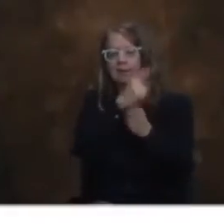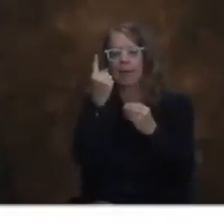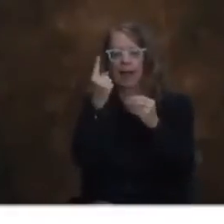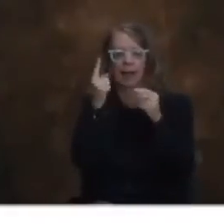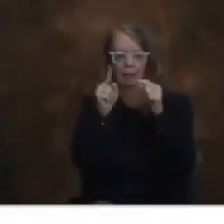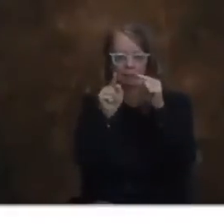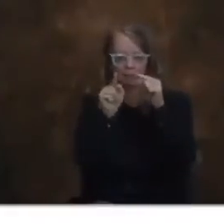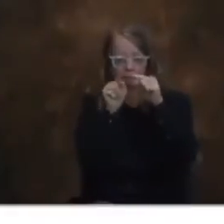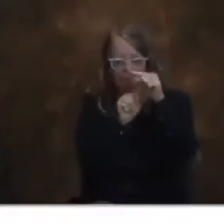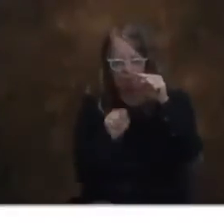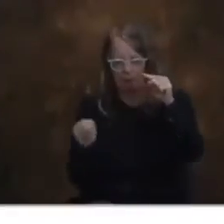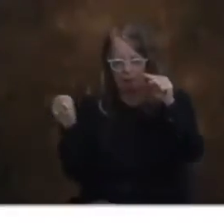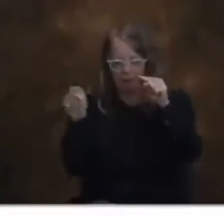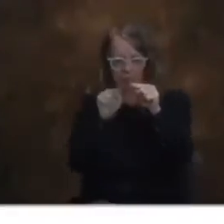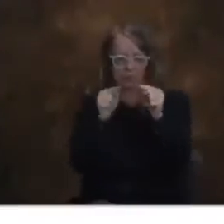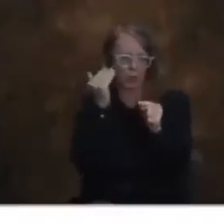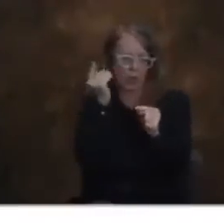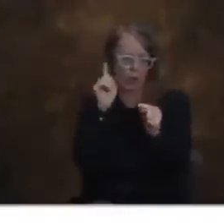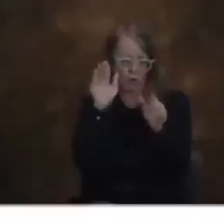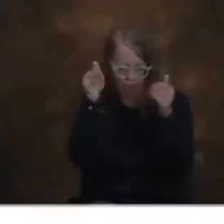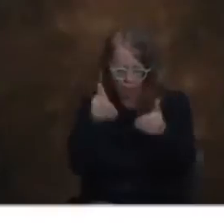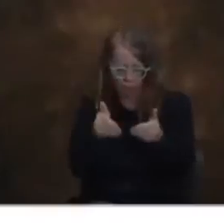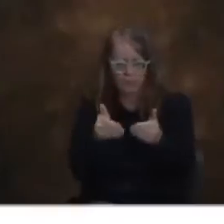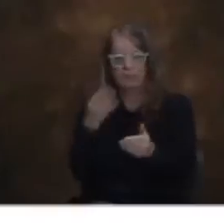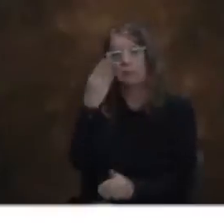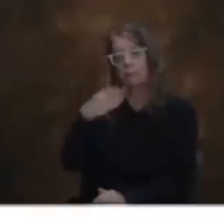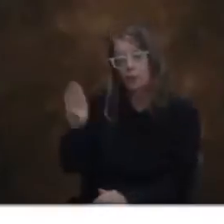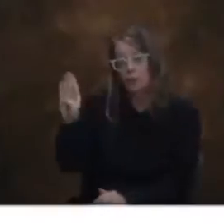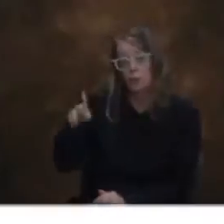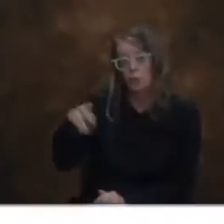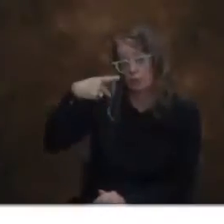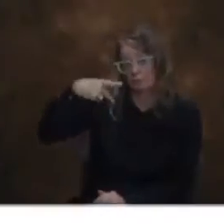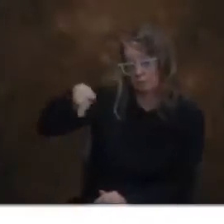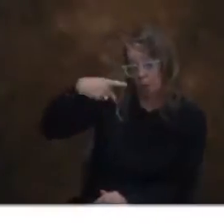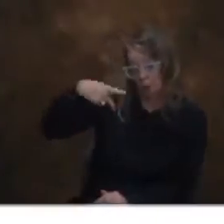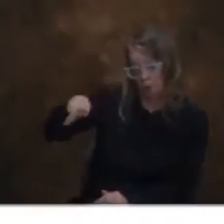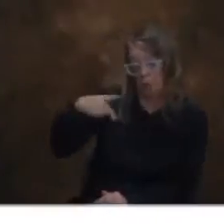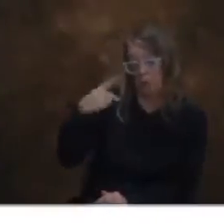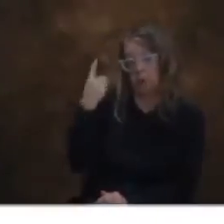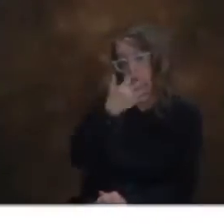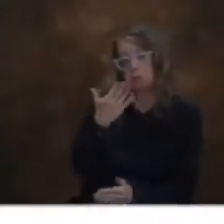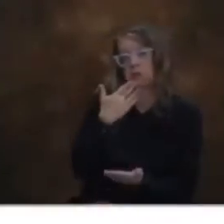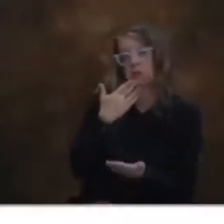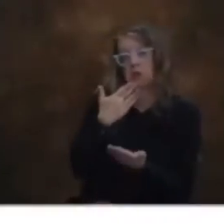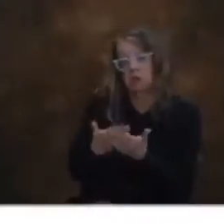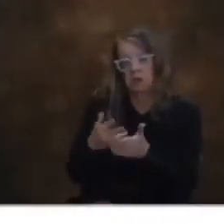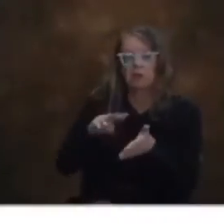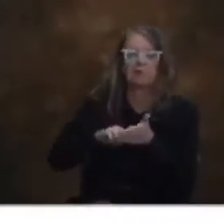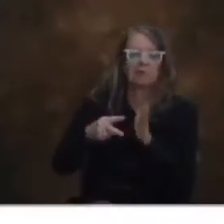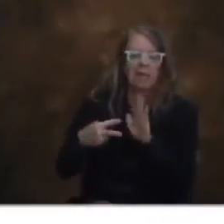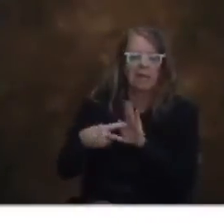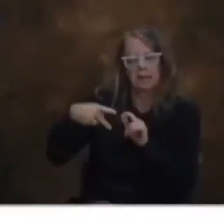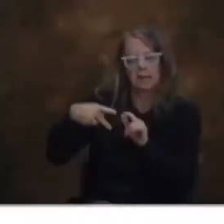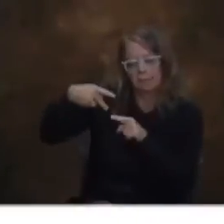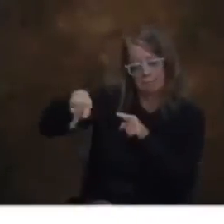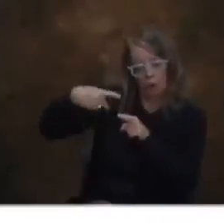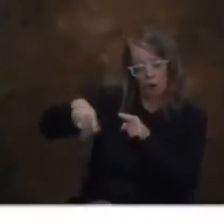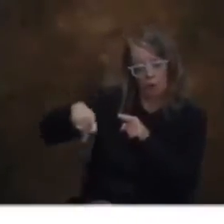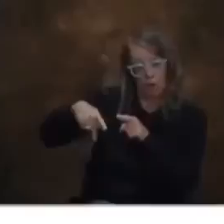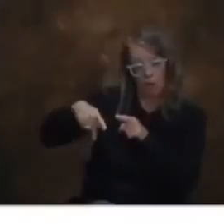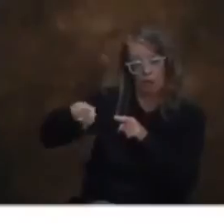darles una idea en donde se deben enfocar los colores azul de este que van desde azul hasta